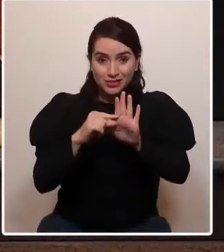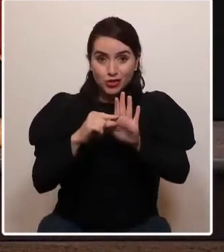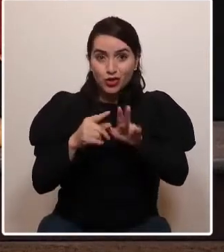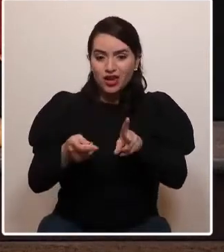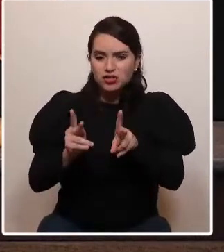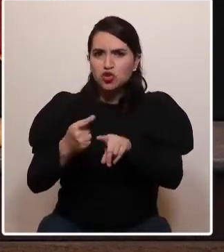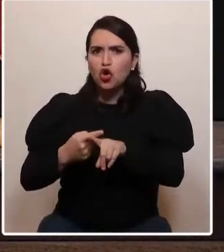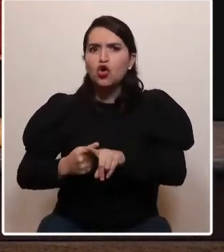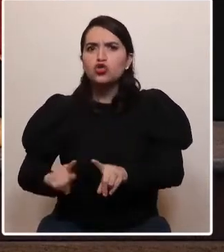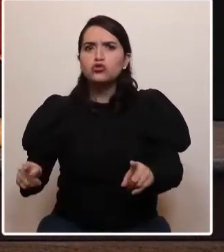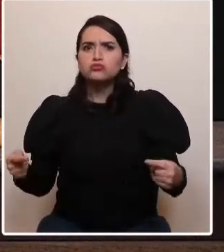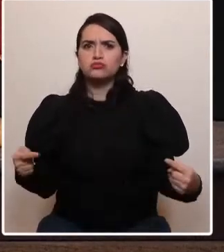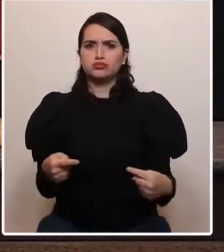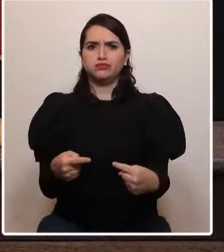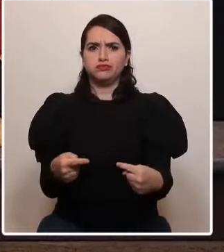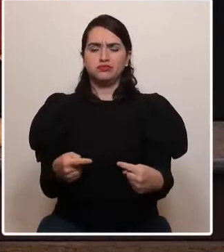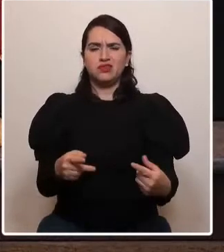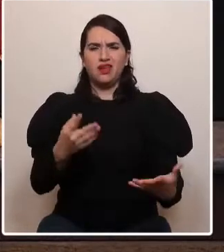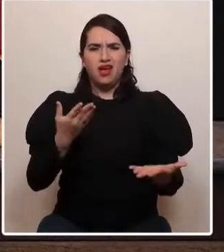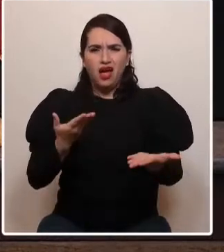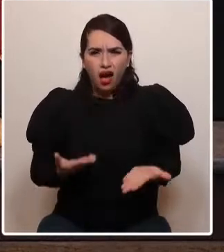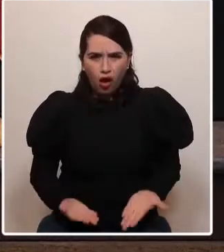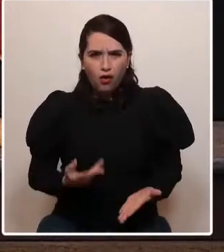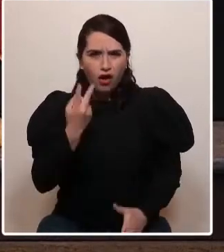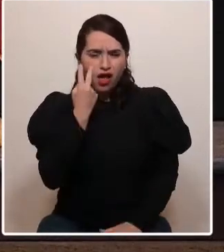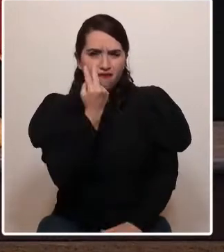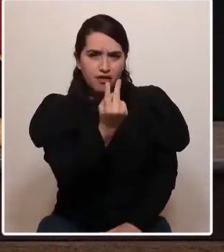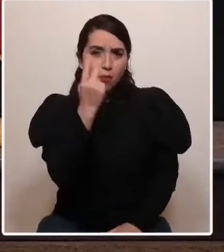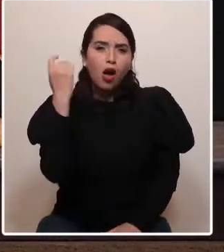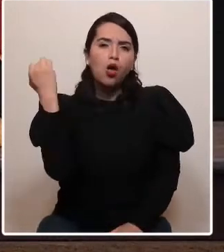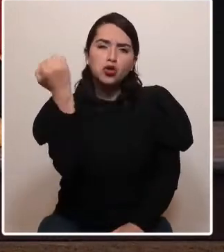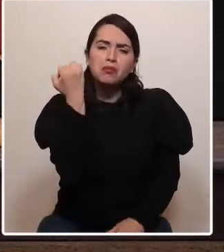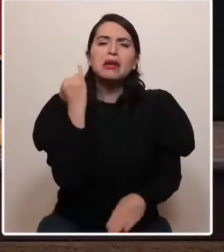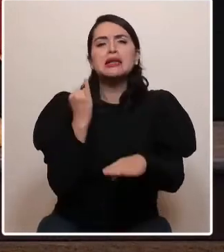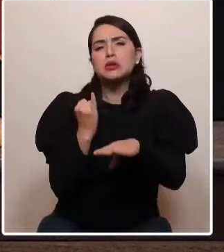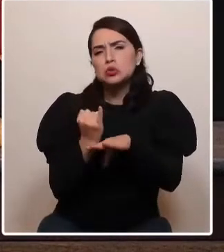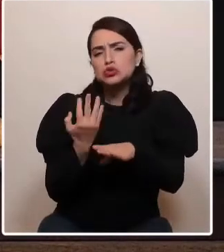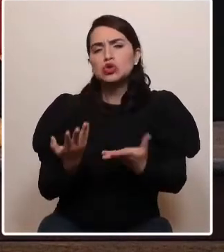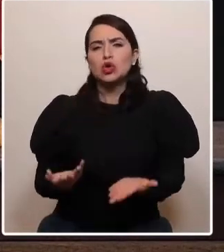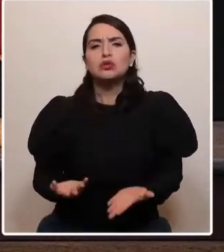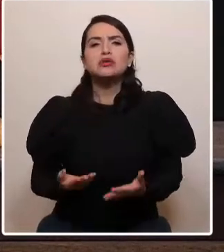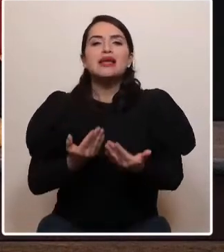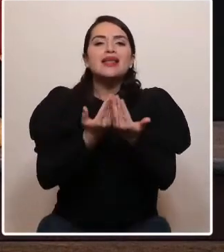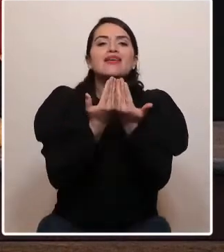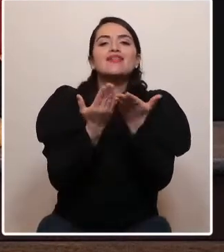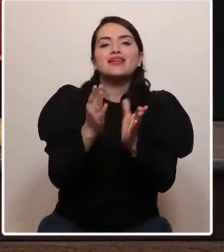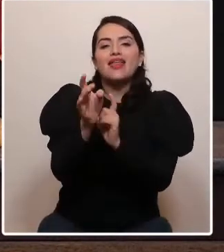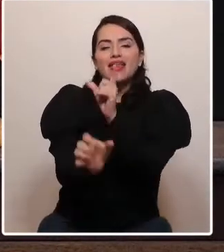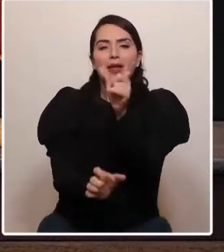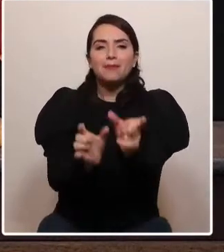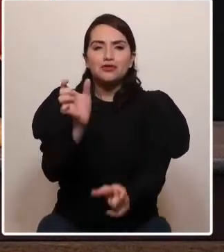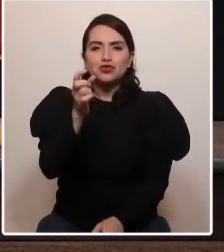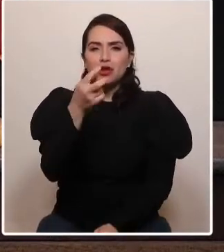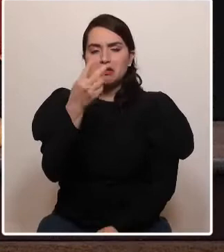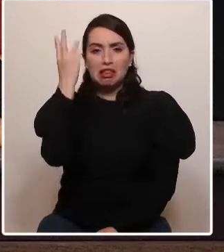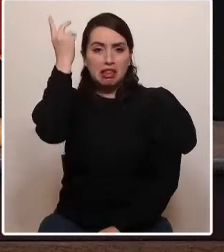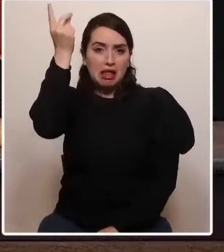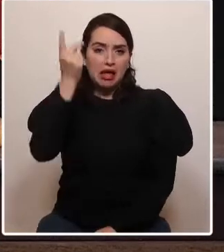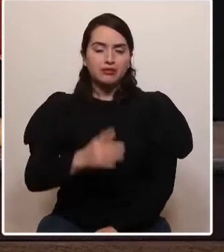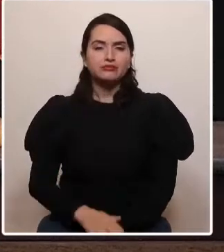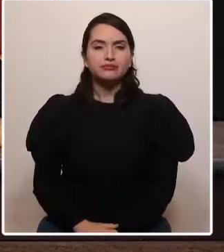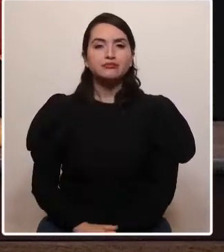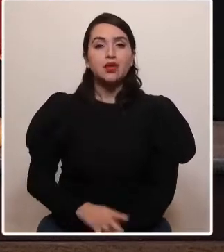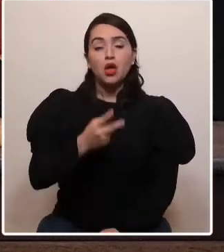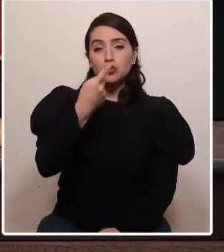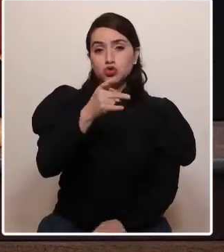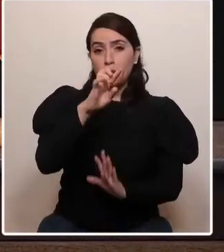lo anula. Lo estamos viendo en conceptos de autonomía de instituciones, en la libertad de las personas para aplicar sus ideas, construir sus